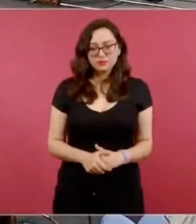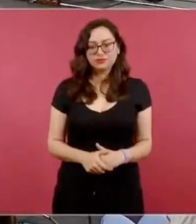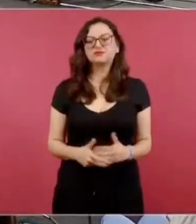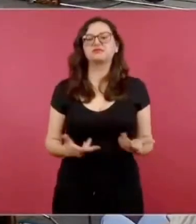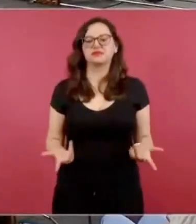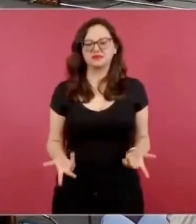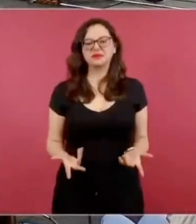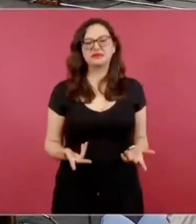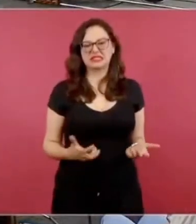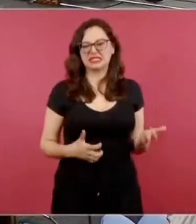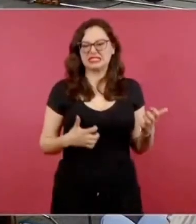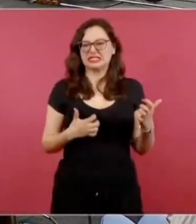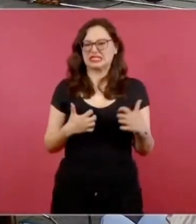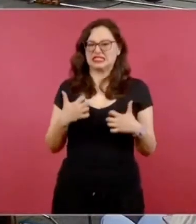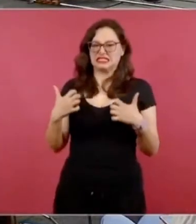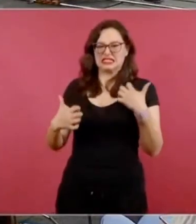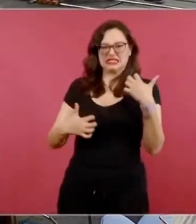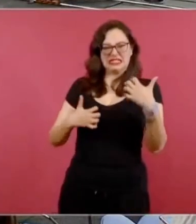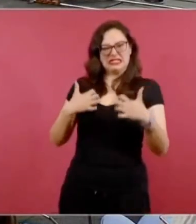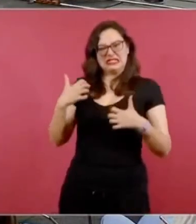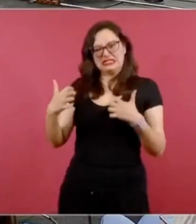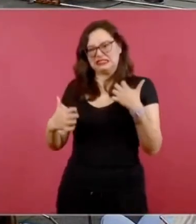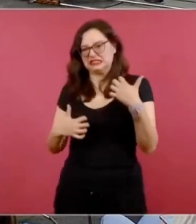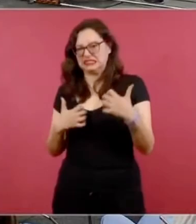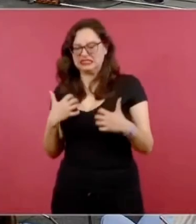rechinan y seguirán rechinando